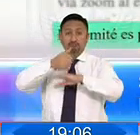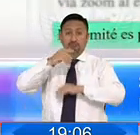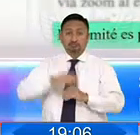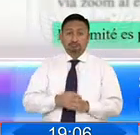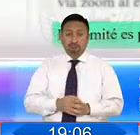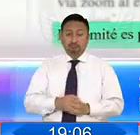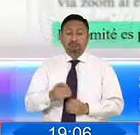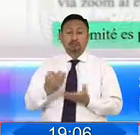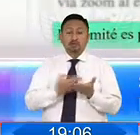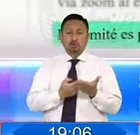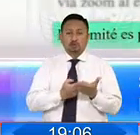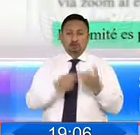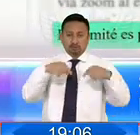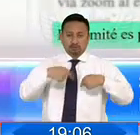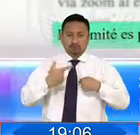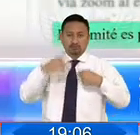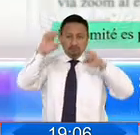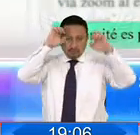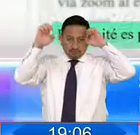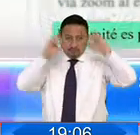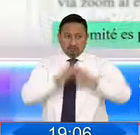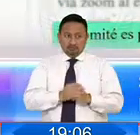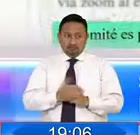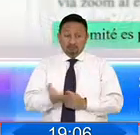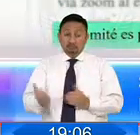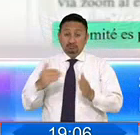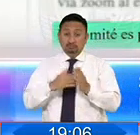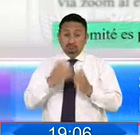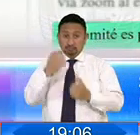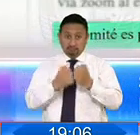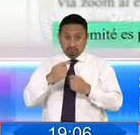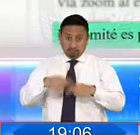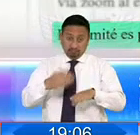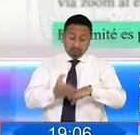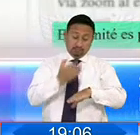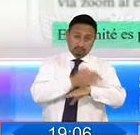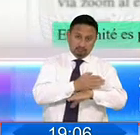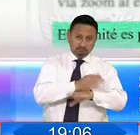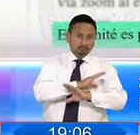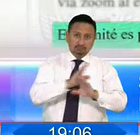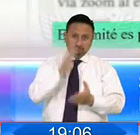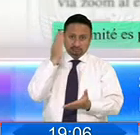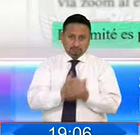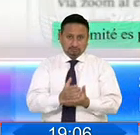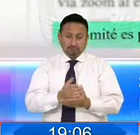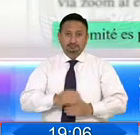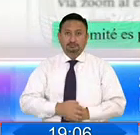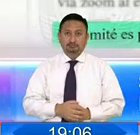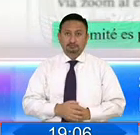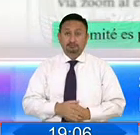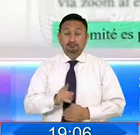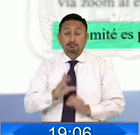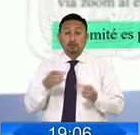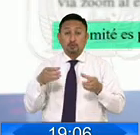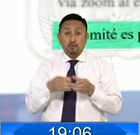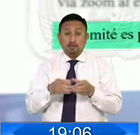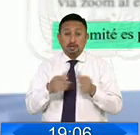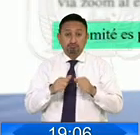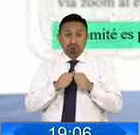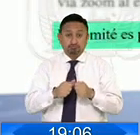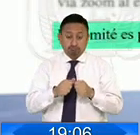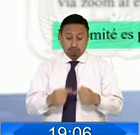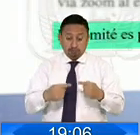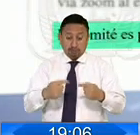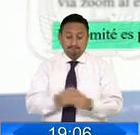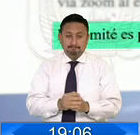la reunión se revisaron estrategias que impidan nuevos amotinamientos como los registrados estos últimos días. El comité es permanente